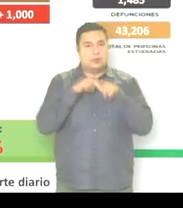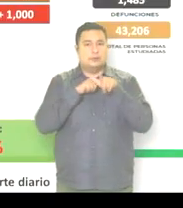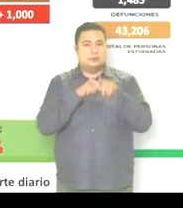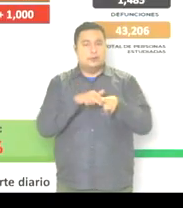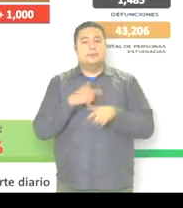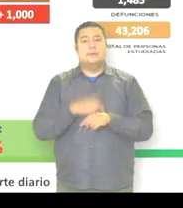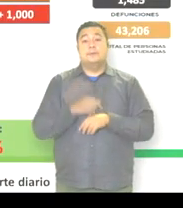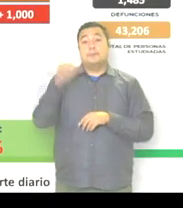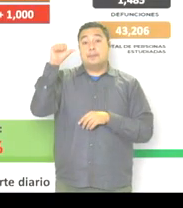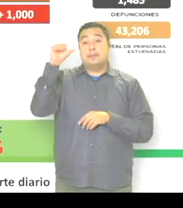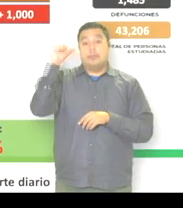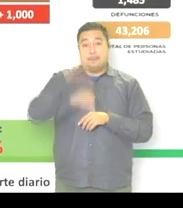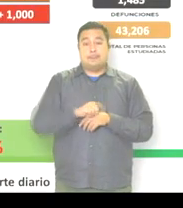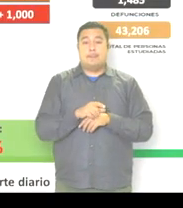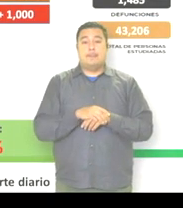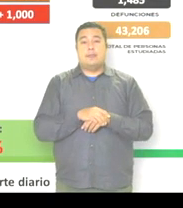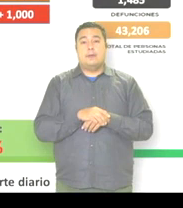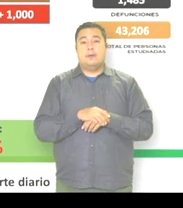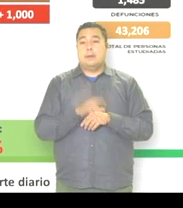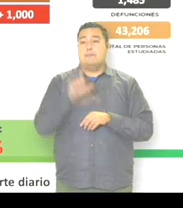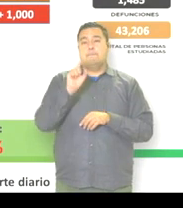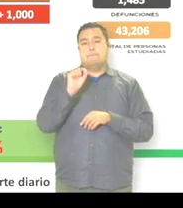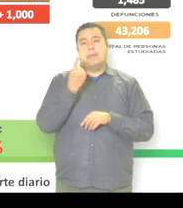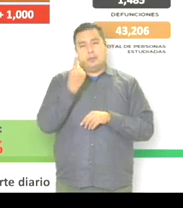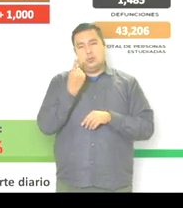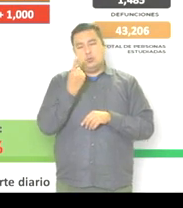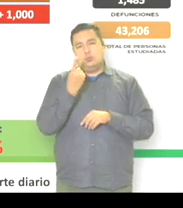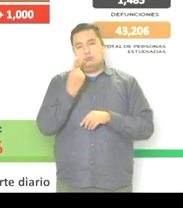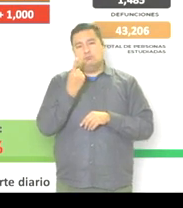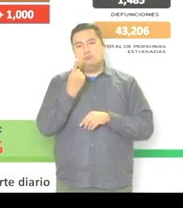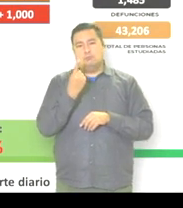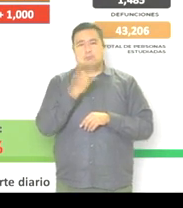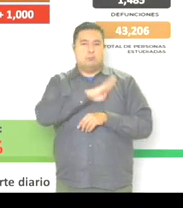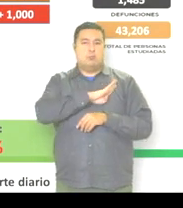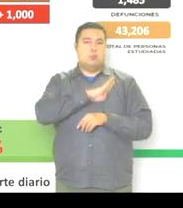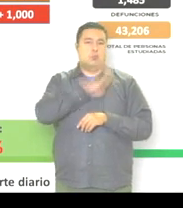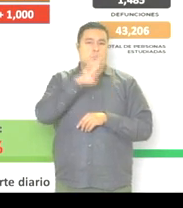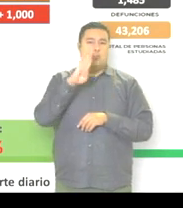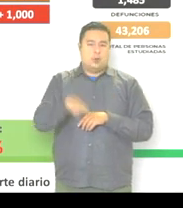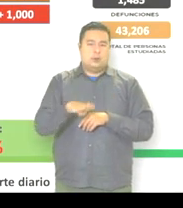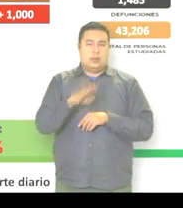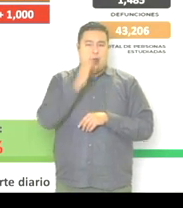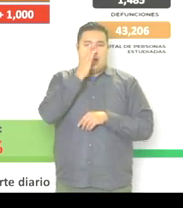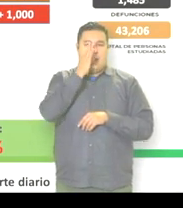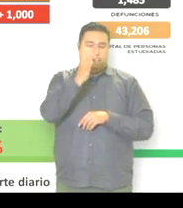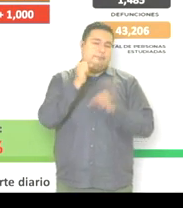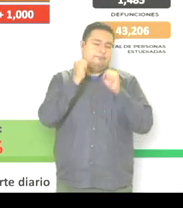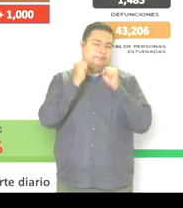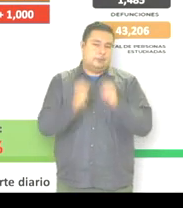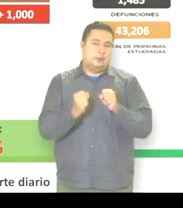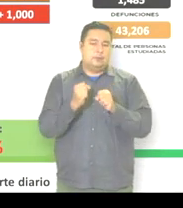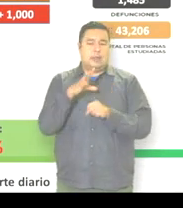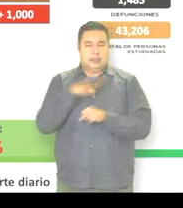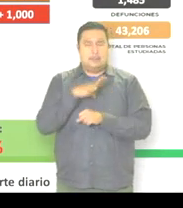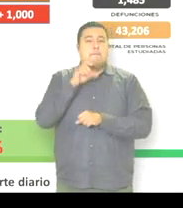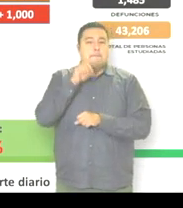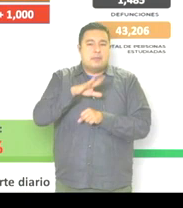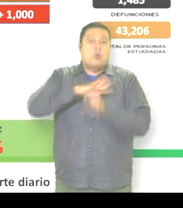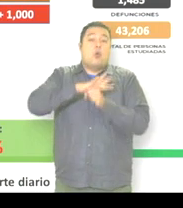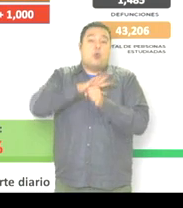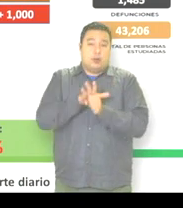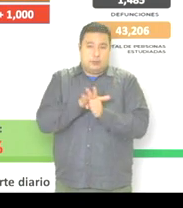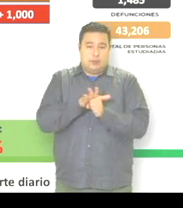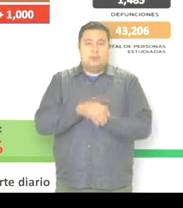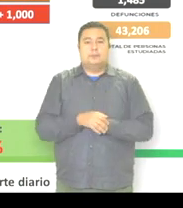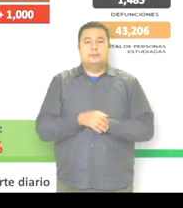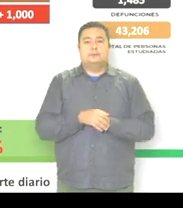damos a conocer el día de hoy 21 lamentables defunciones, 21 defunciones confirmadas a causa del